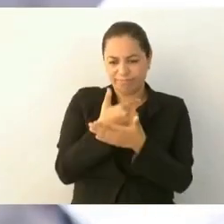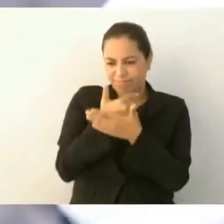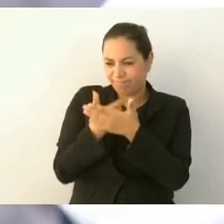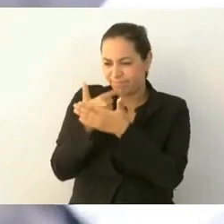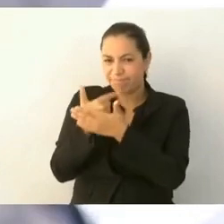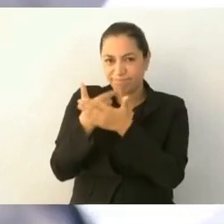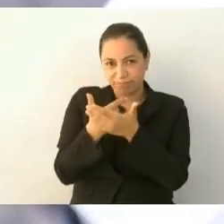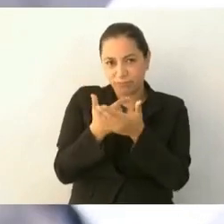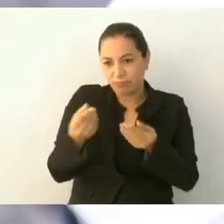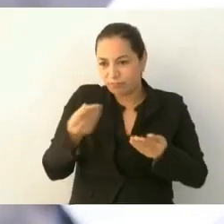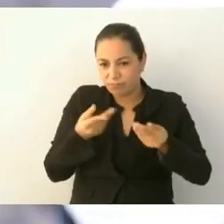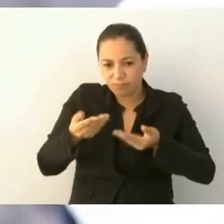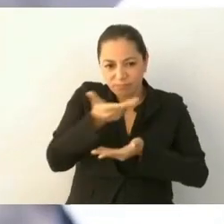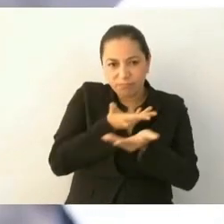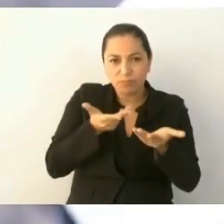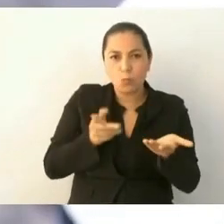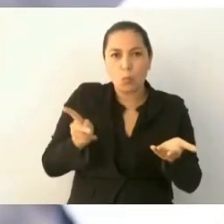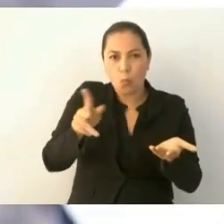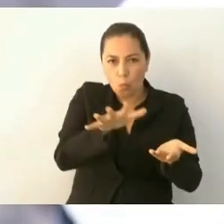inversión pública.